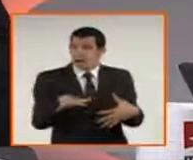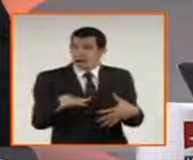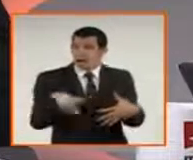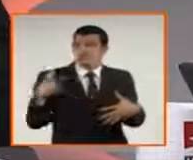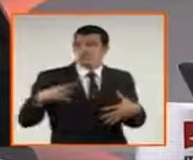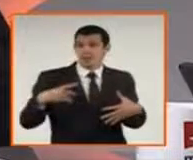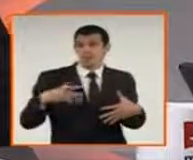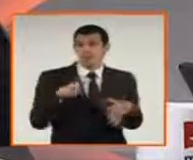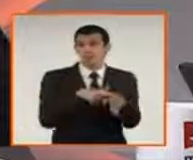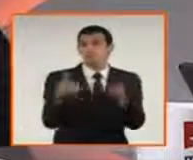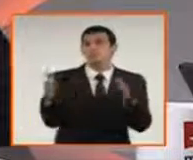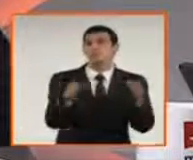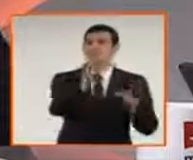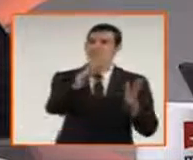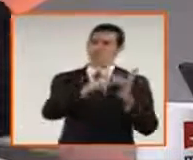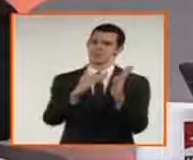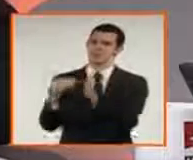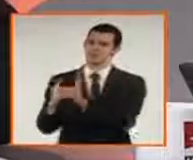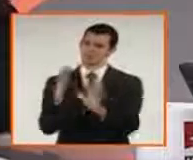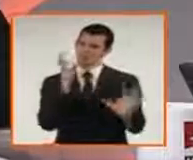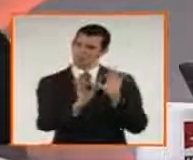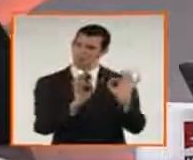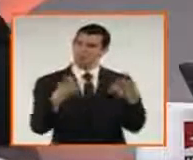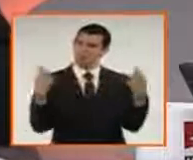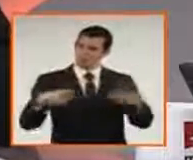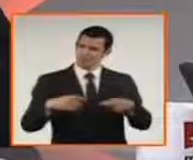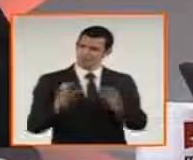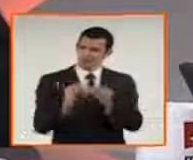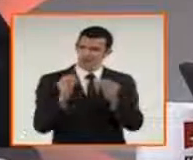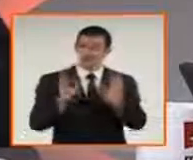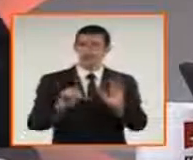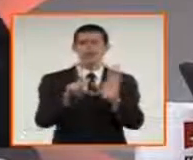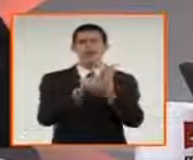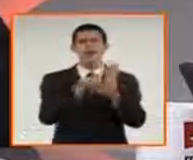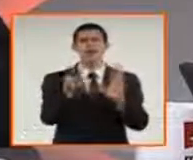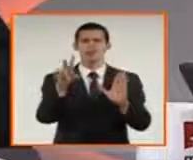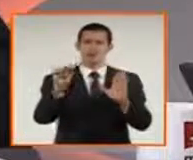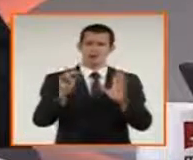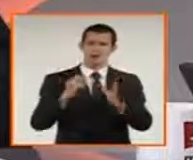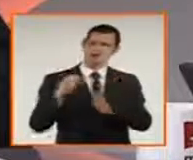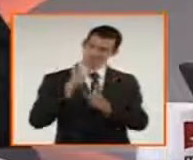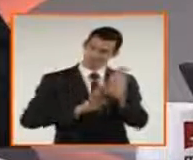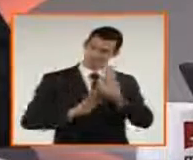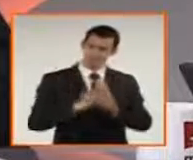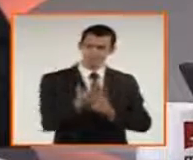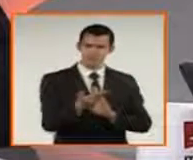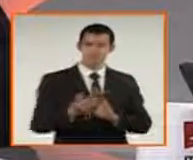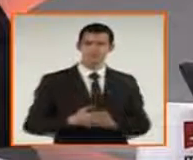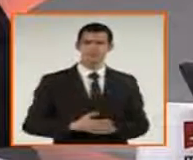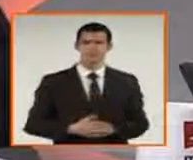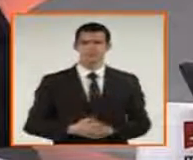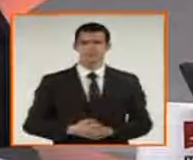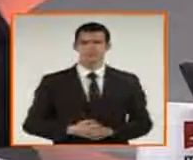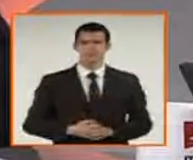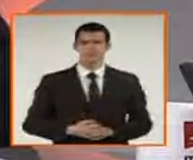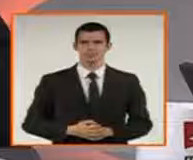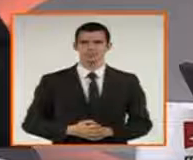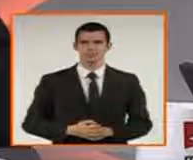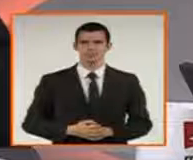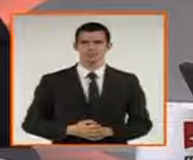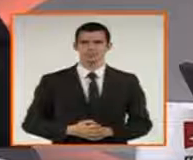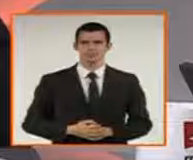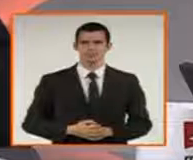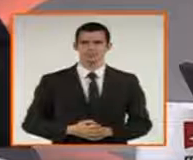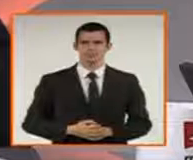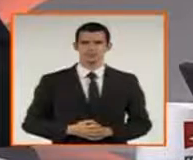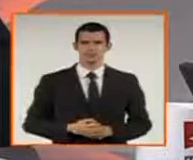esa reclamación y que la diferencian del régimen común de los alimentos. El hecho de que se reclamen los alimentos para el concebido no